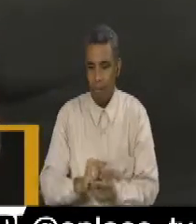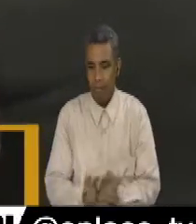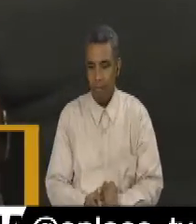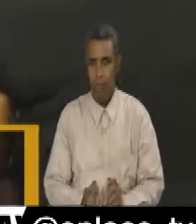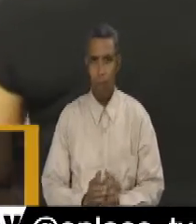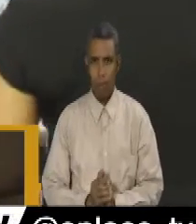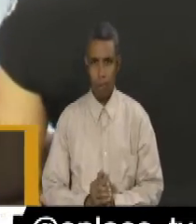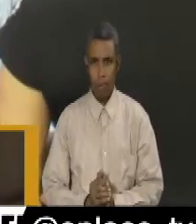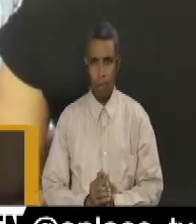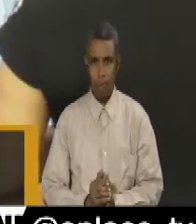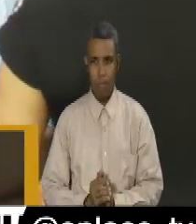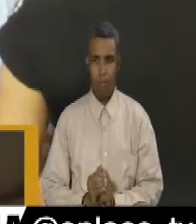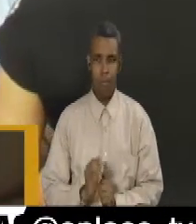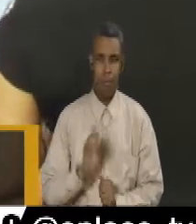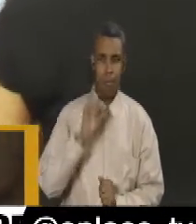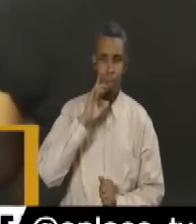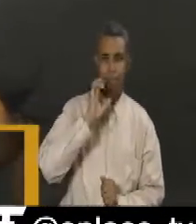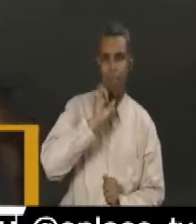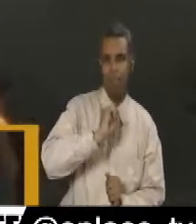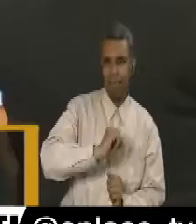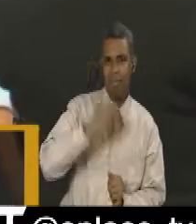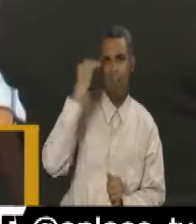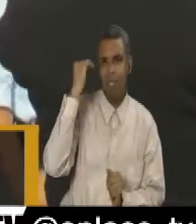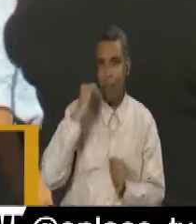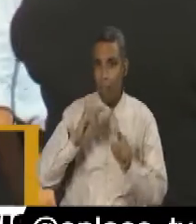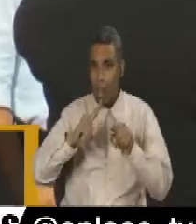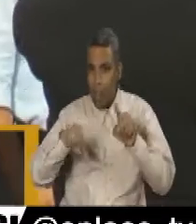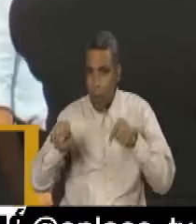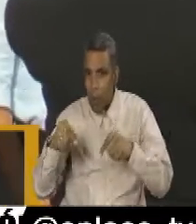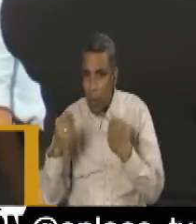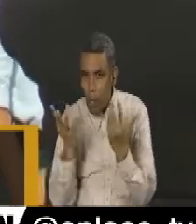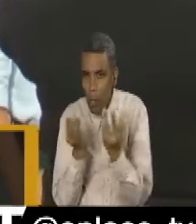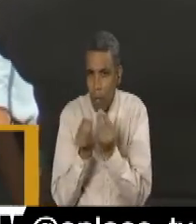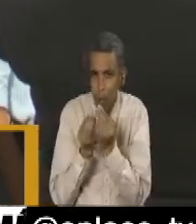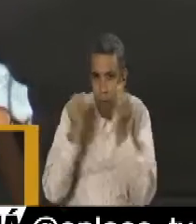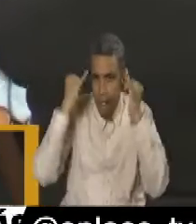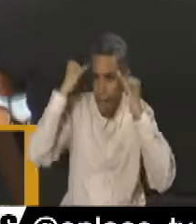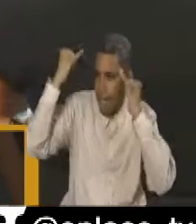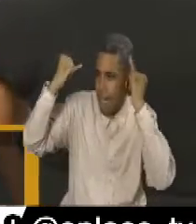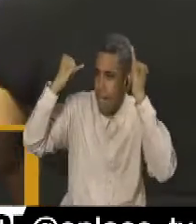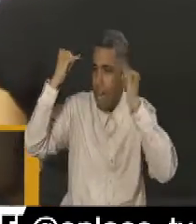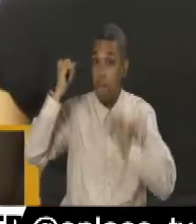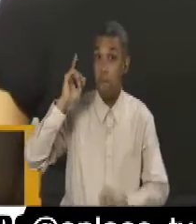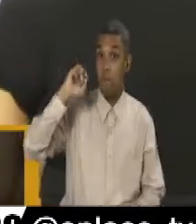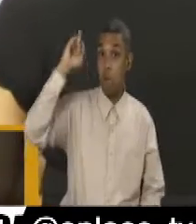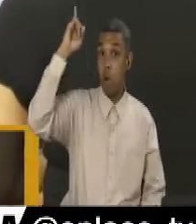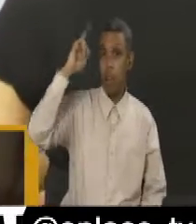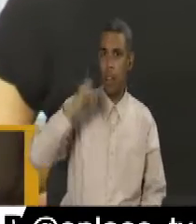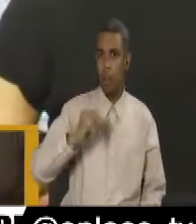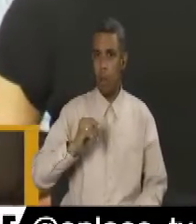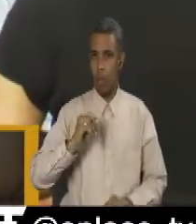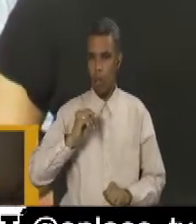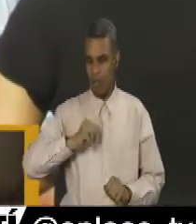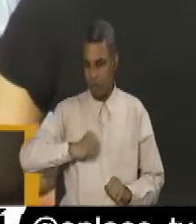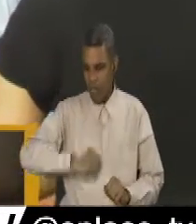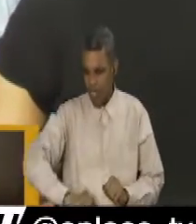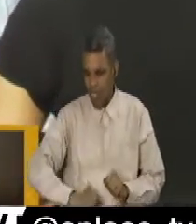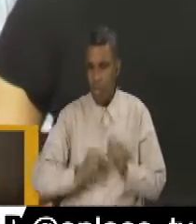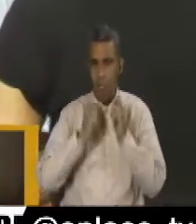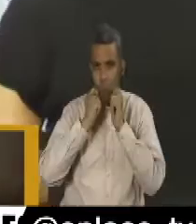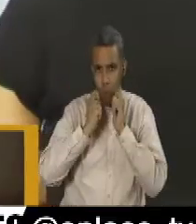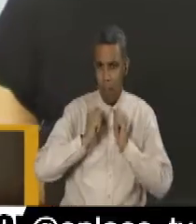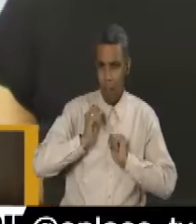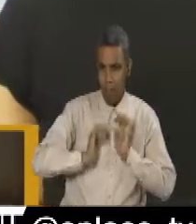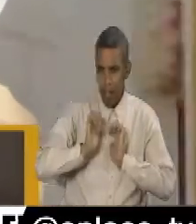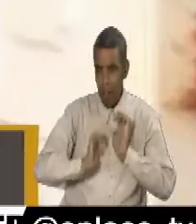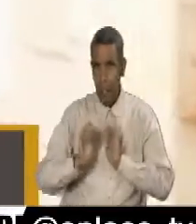montajes, donde por el simple hecho de mi hermano ser de izquierda y ser un defensor de derechos humanos, pues entraron